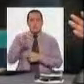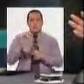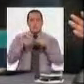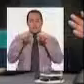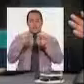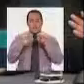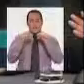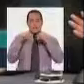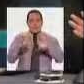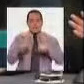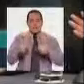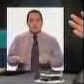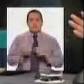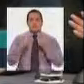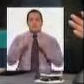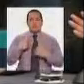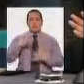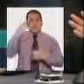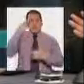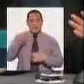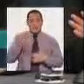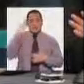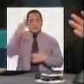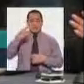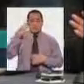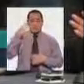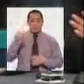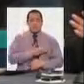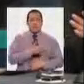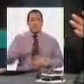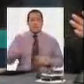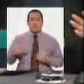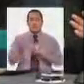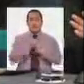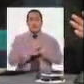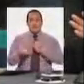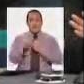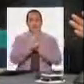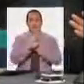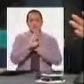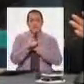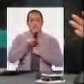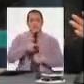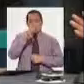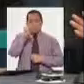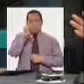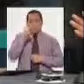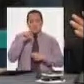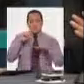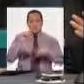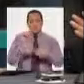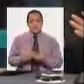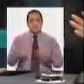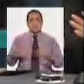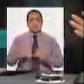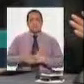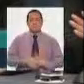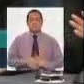Esto es así porque consideramos que es una política de Estado la defensa del Perú en este caso.